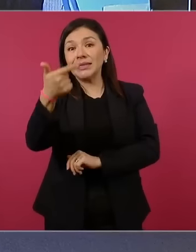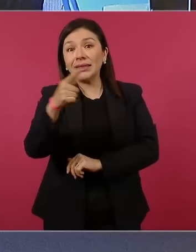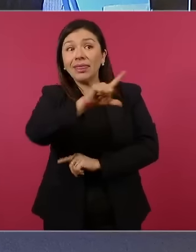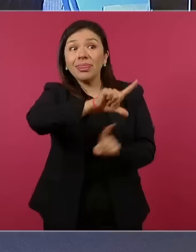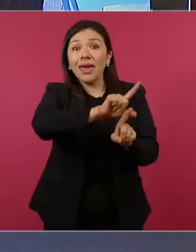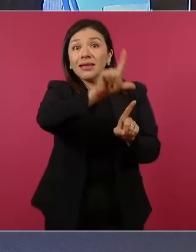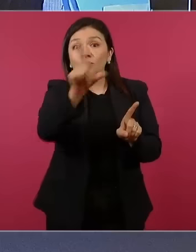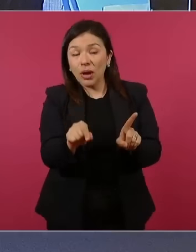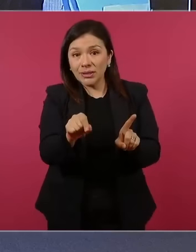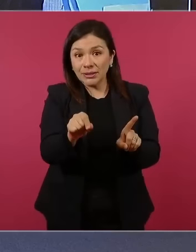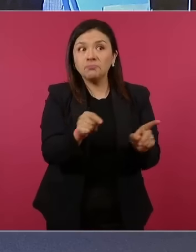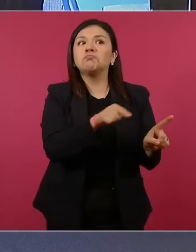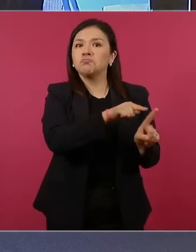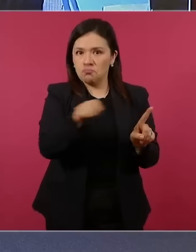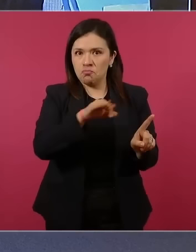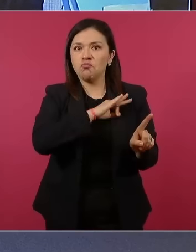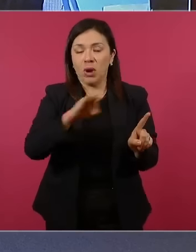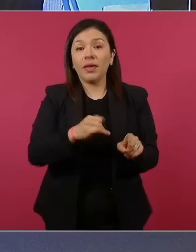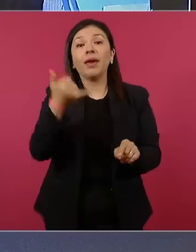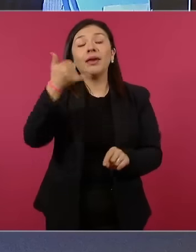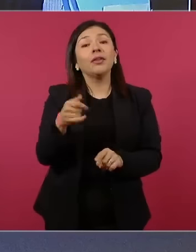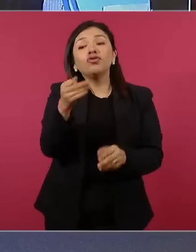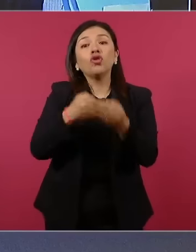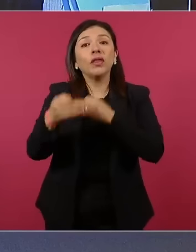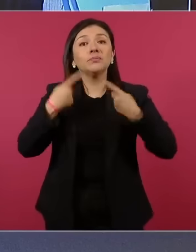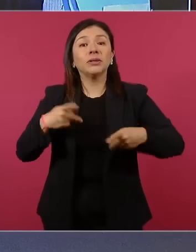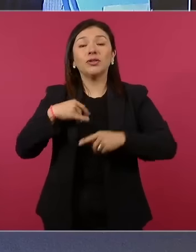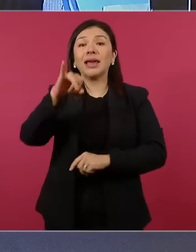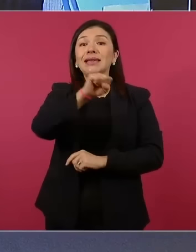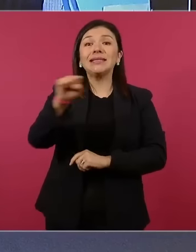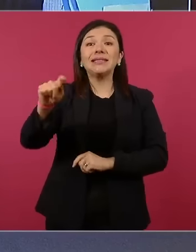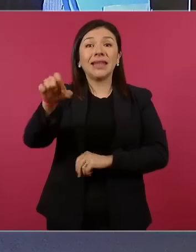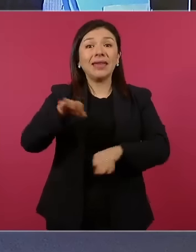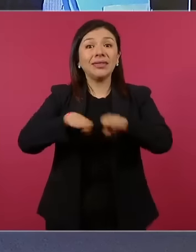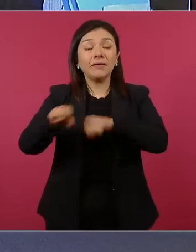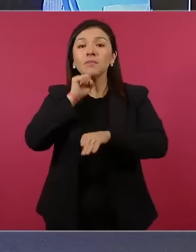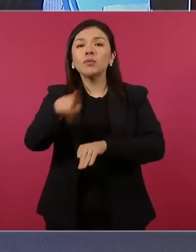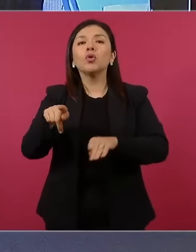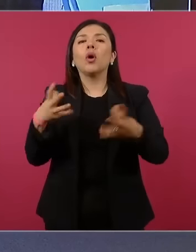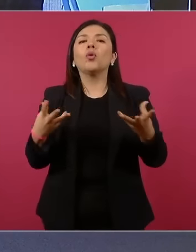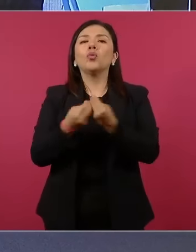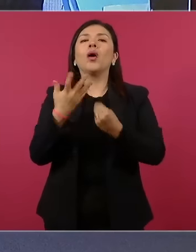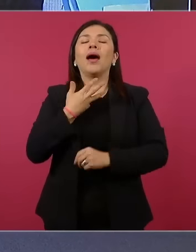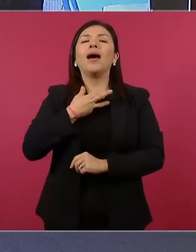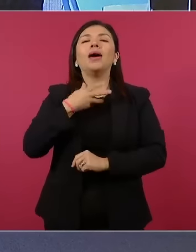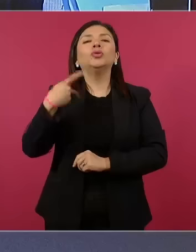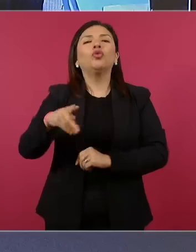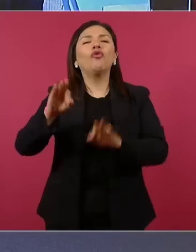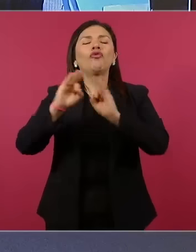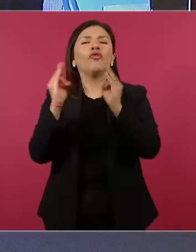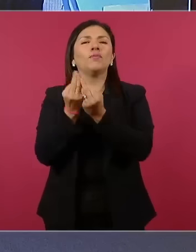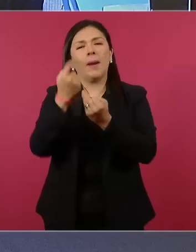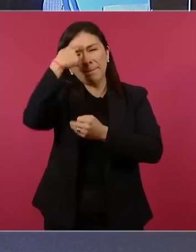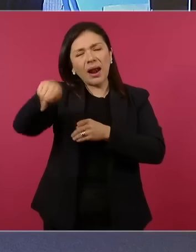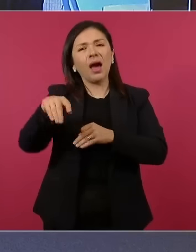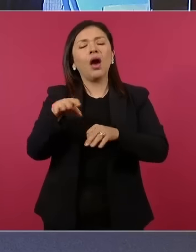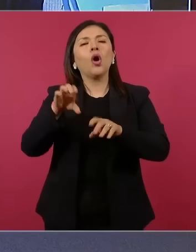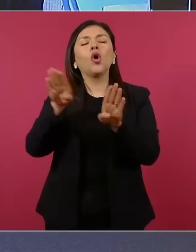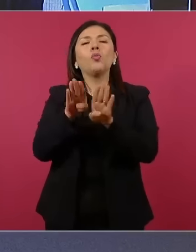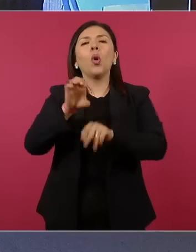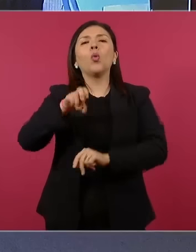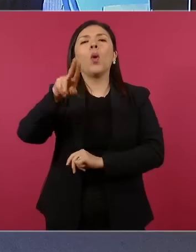1997, y en el caso del ISSSTE, a todos aquellos que se encuentran en el régimen de cuentas individuales. Como hemos